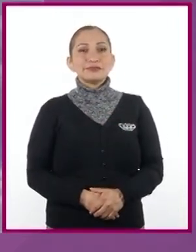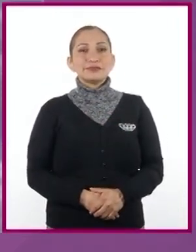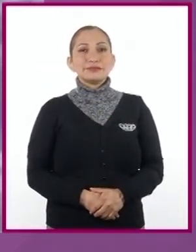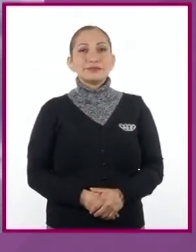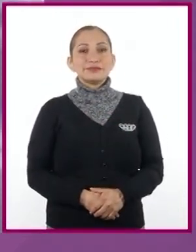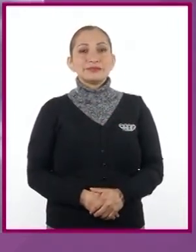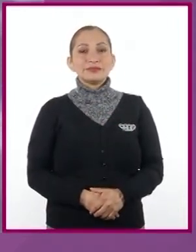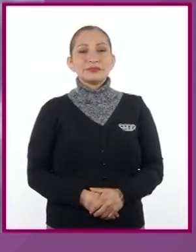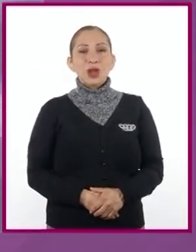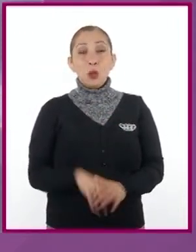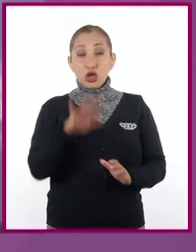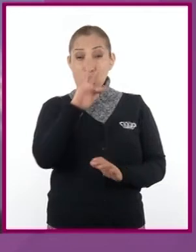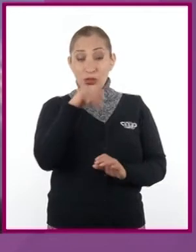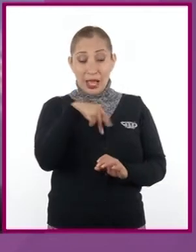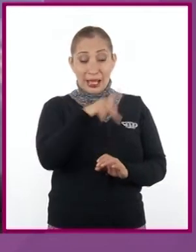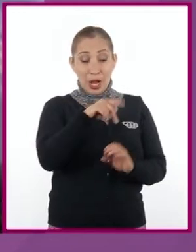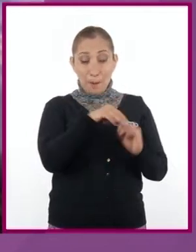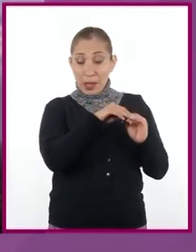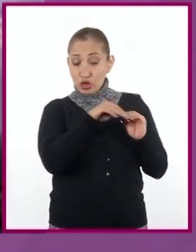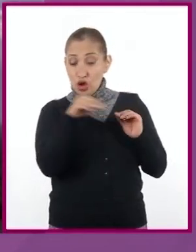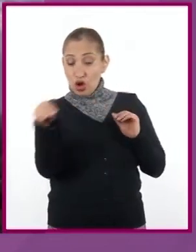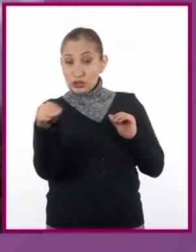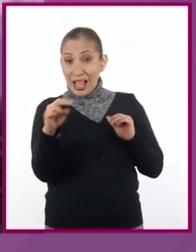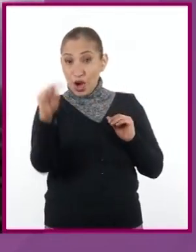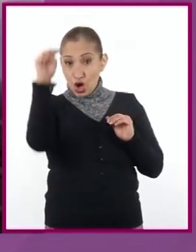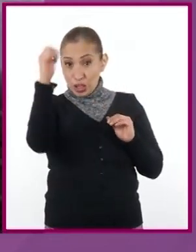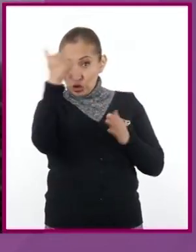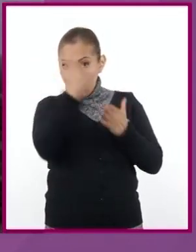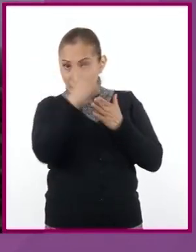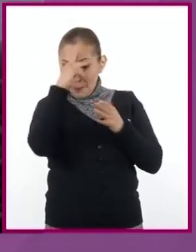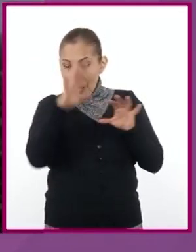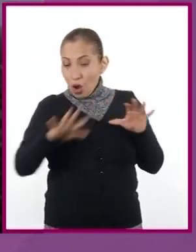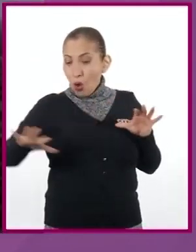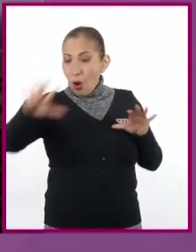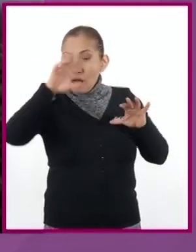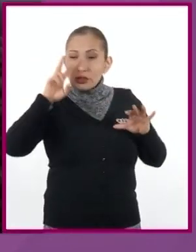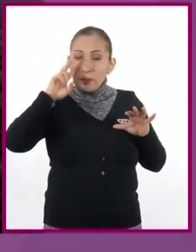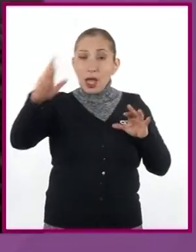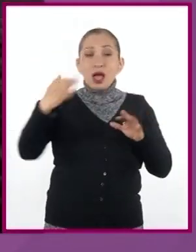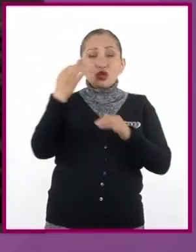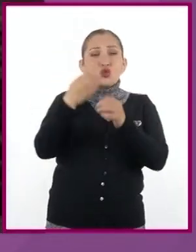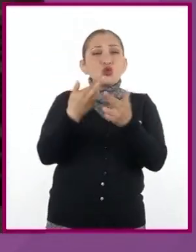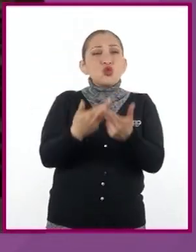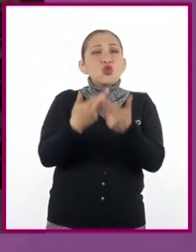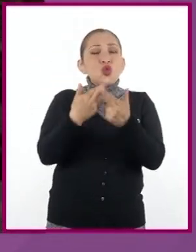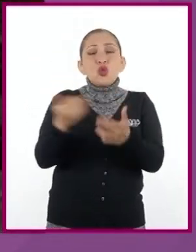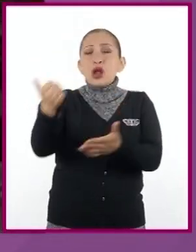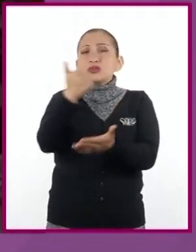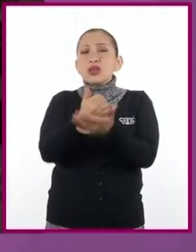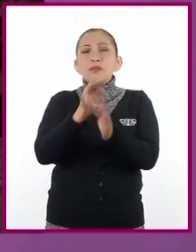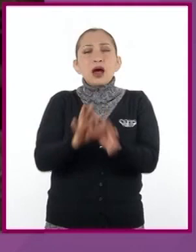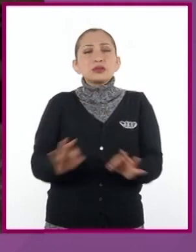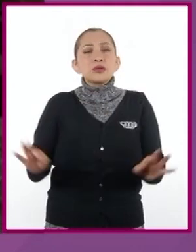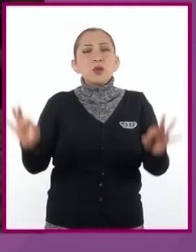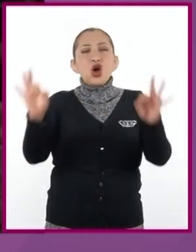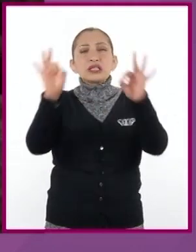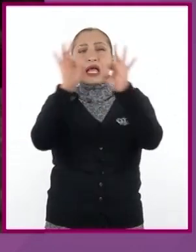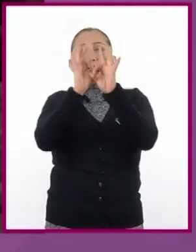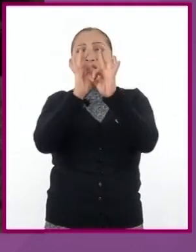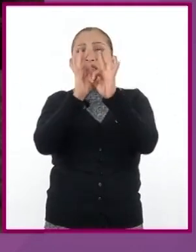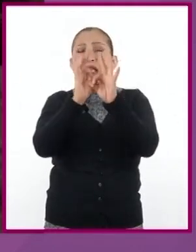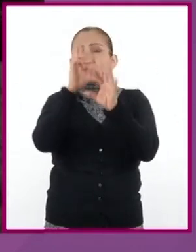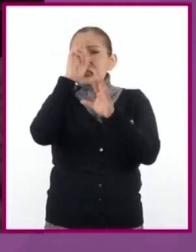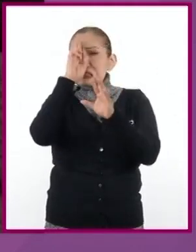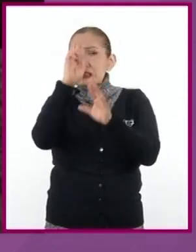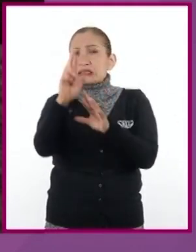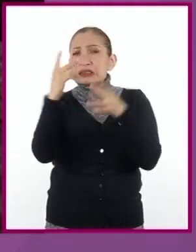A unos 50 kilómetros al norte de la Ciudad de México, se alzan los vestigios de una de las ciudades sagradas más importantes de la